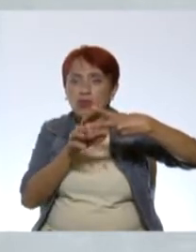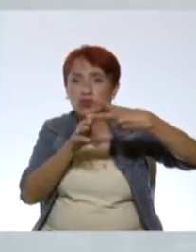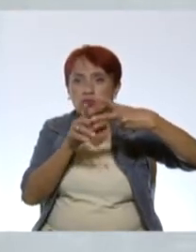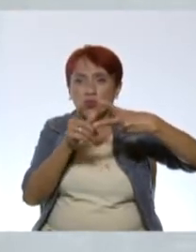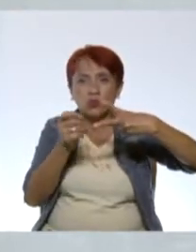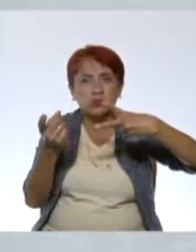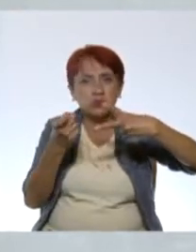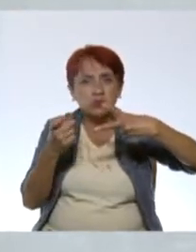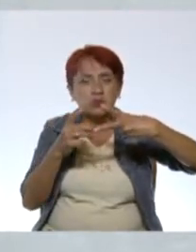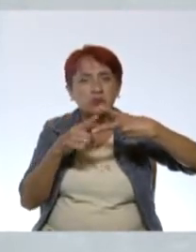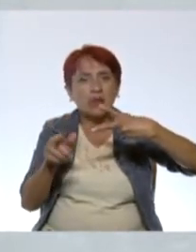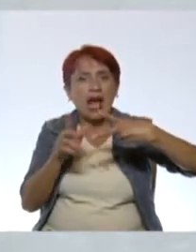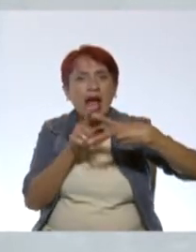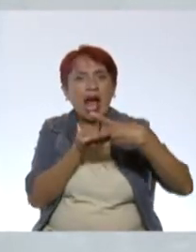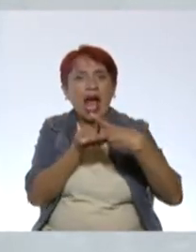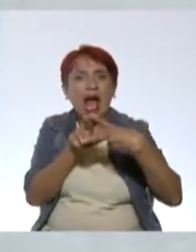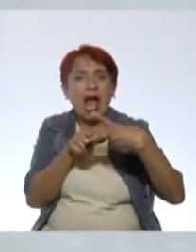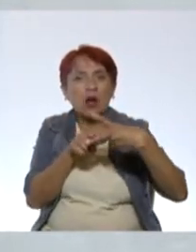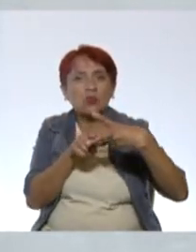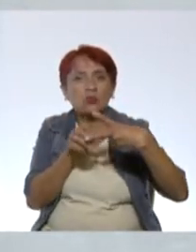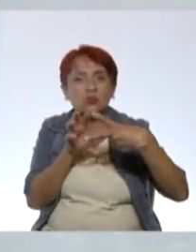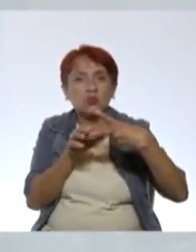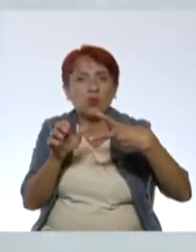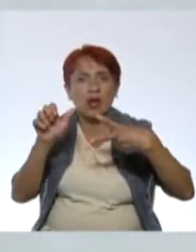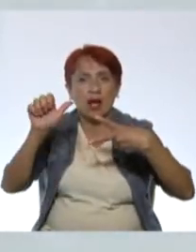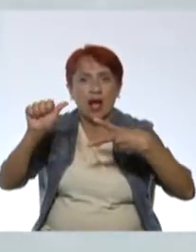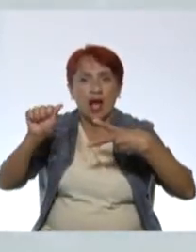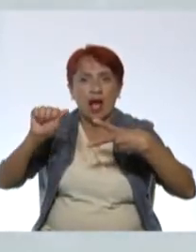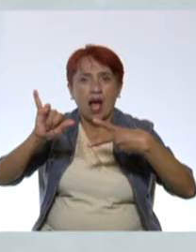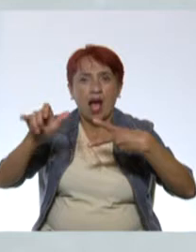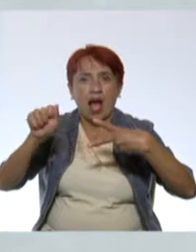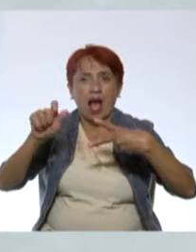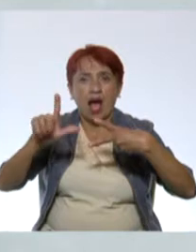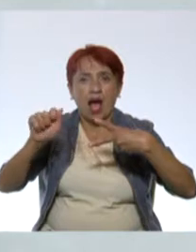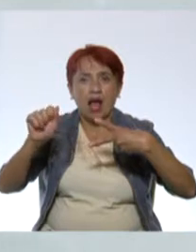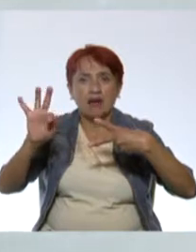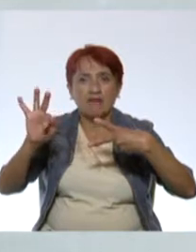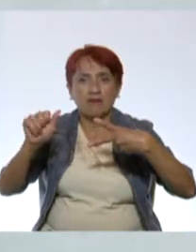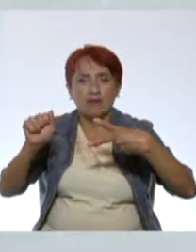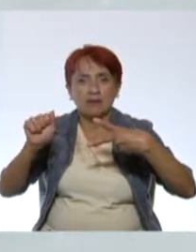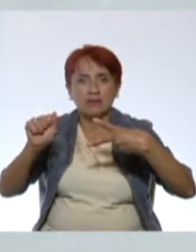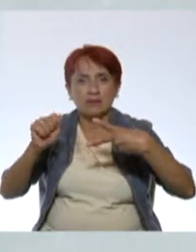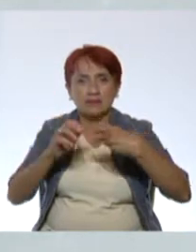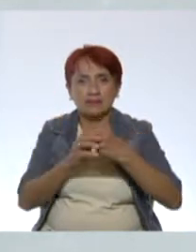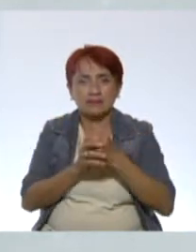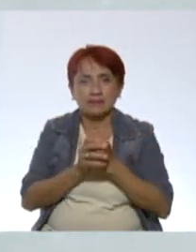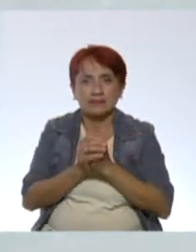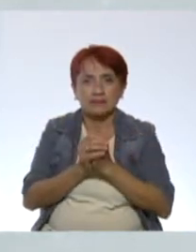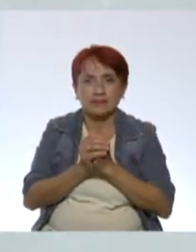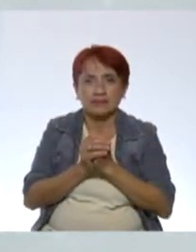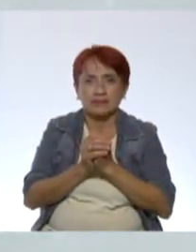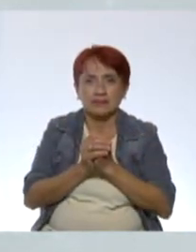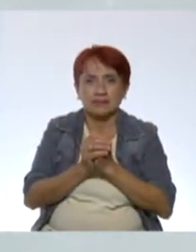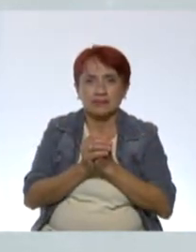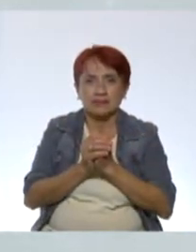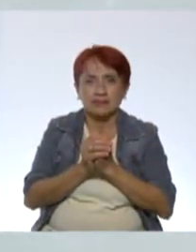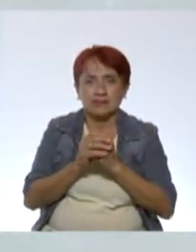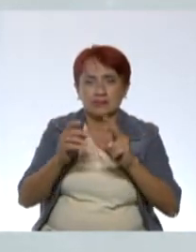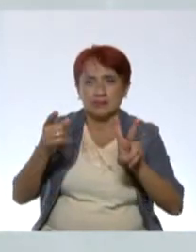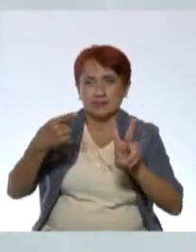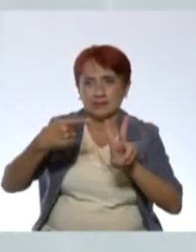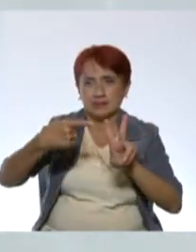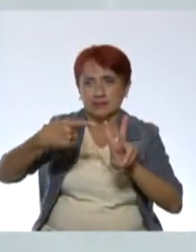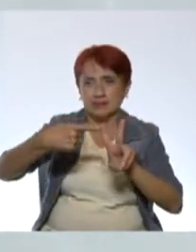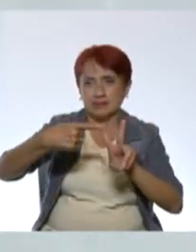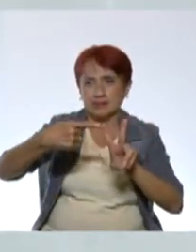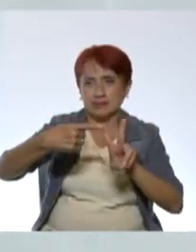caso, vamos a buscarlo, vamos a llamarlo alfa también, y decimos que es y entre x. Entonces sería